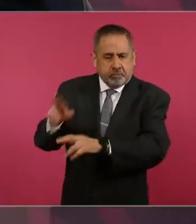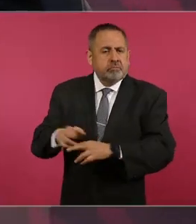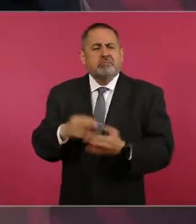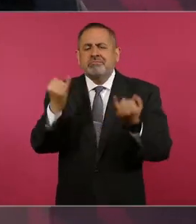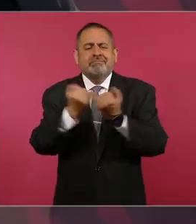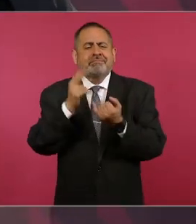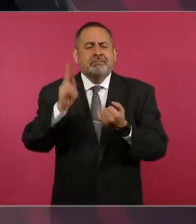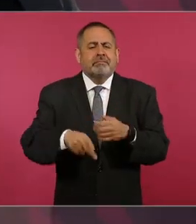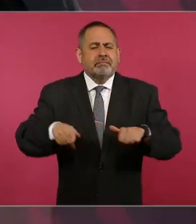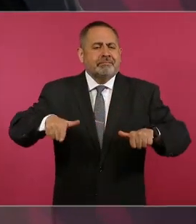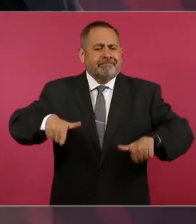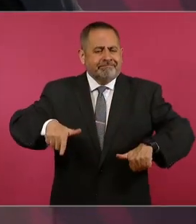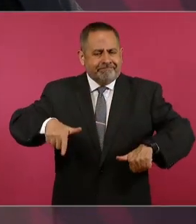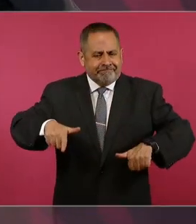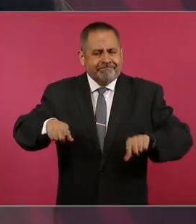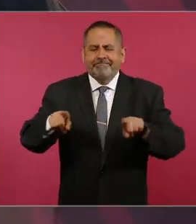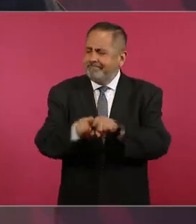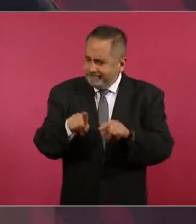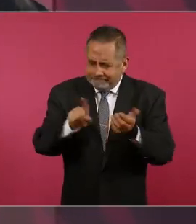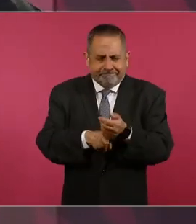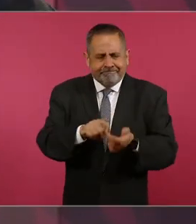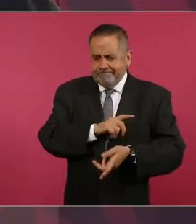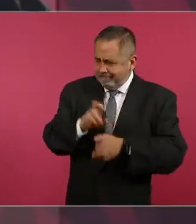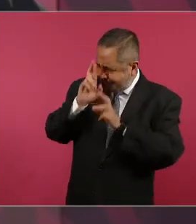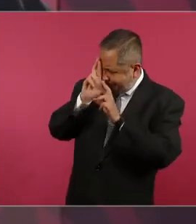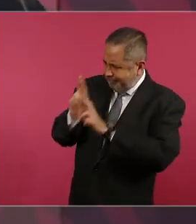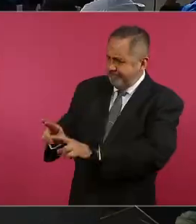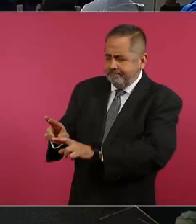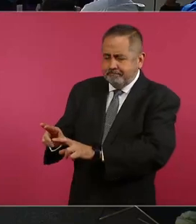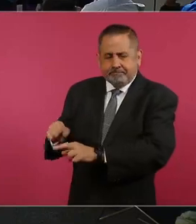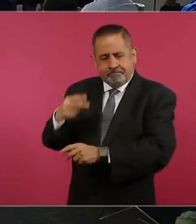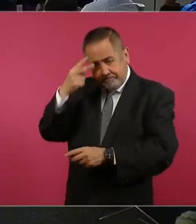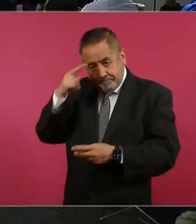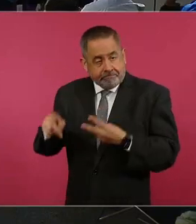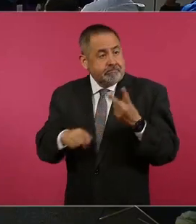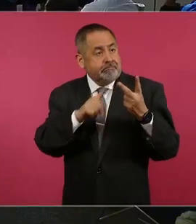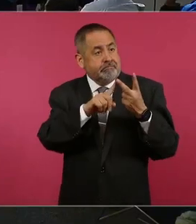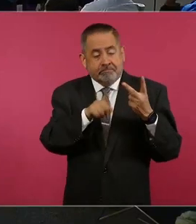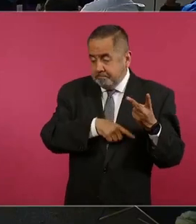Lincoln fue respetuoso de México,